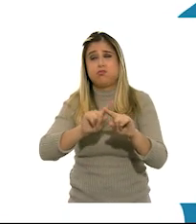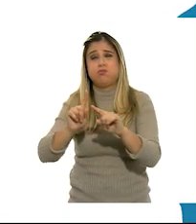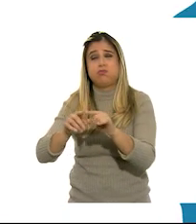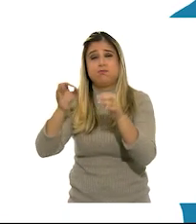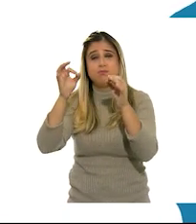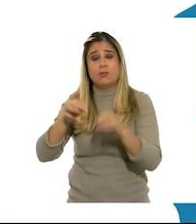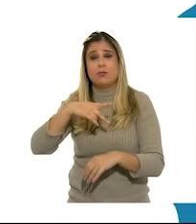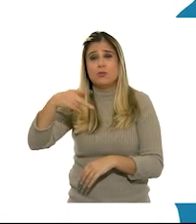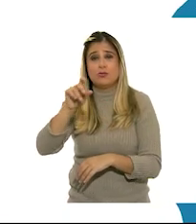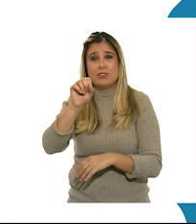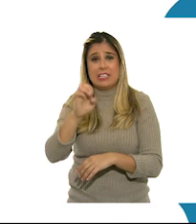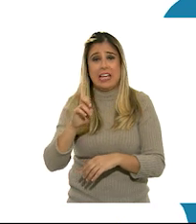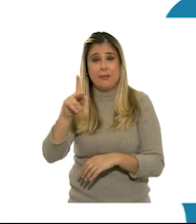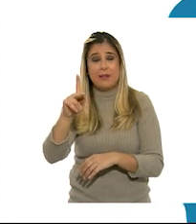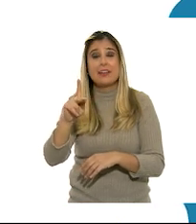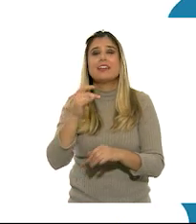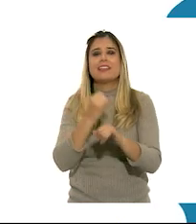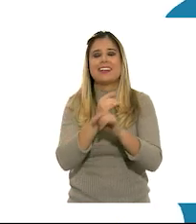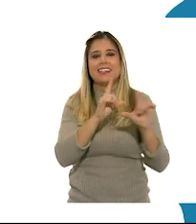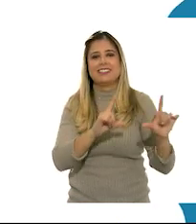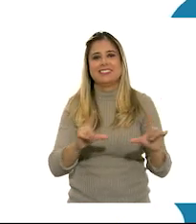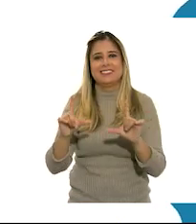página